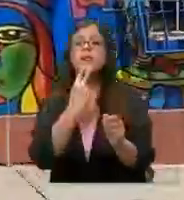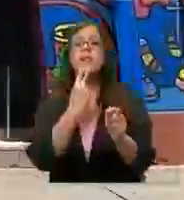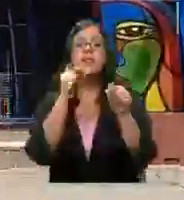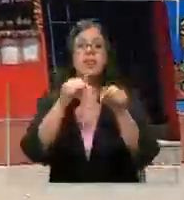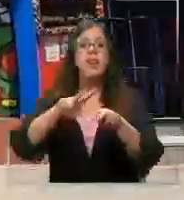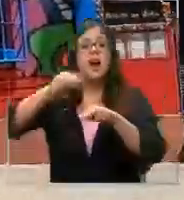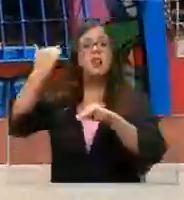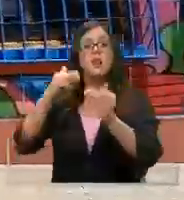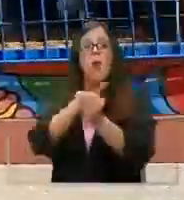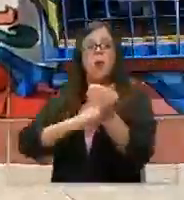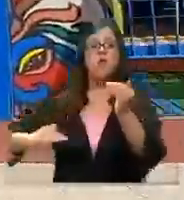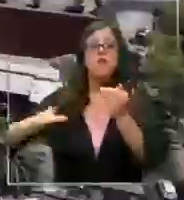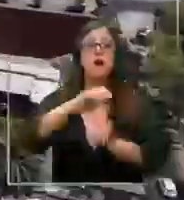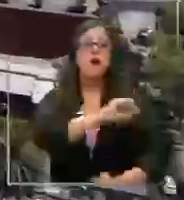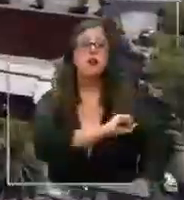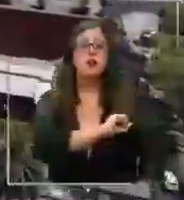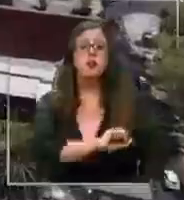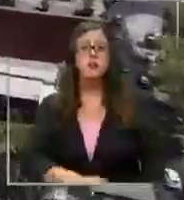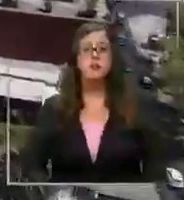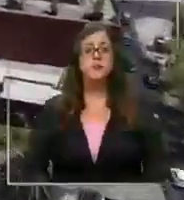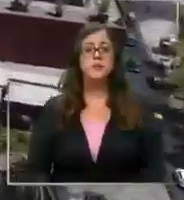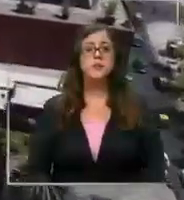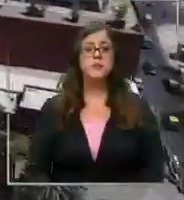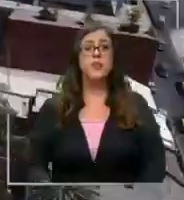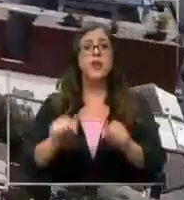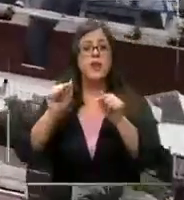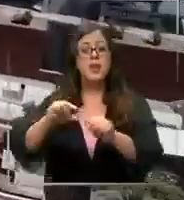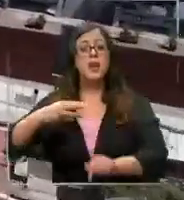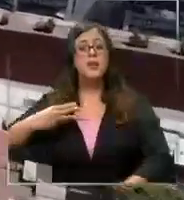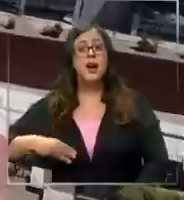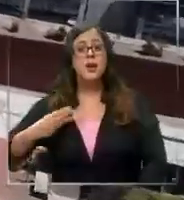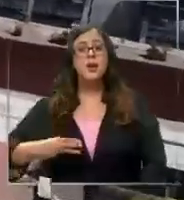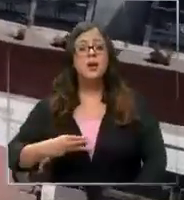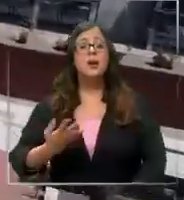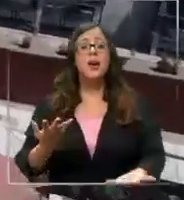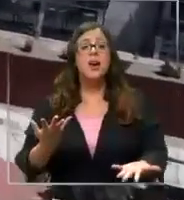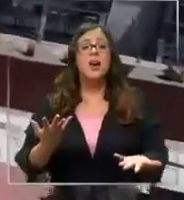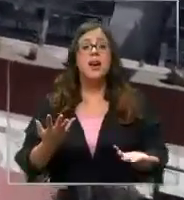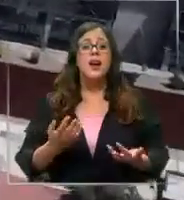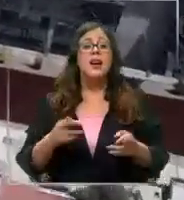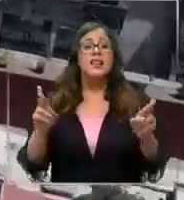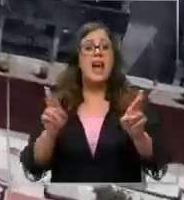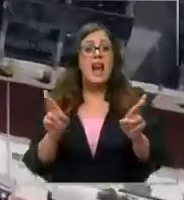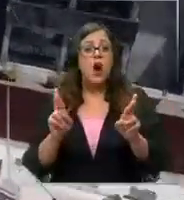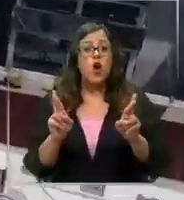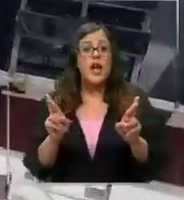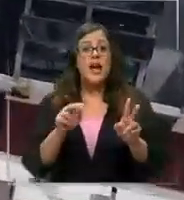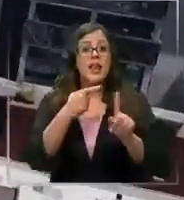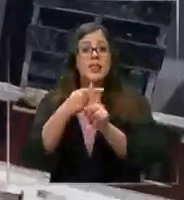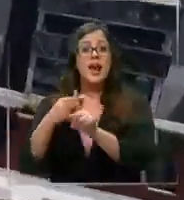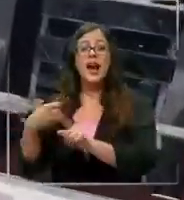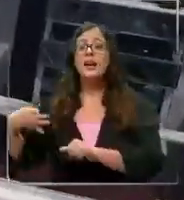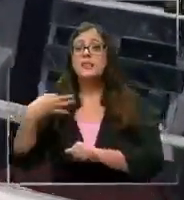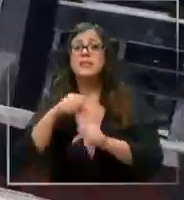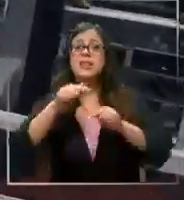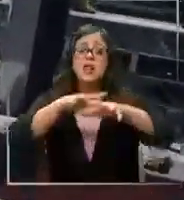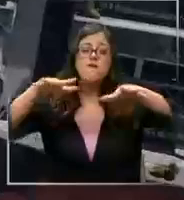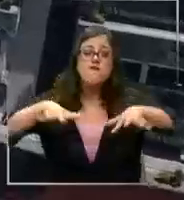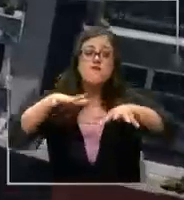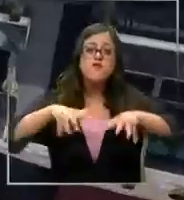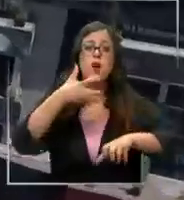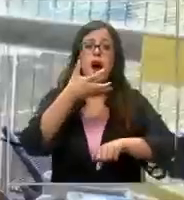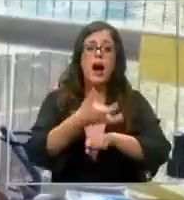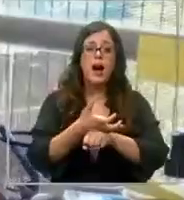antiguo barrio de la capital. Y desde la Municipalidad de Recoleta también afirman están haciendo todos los